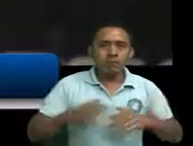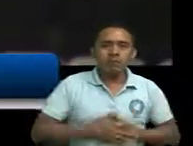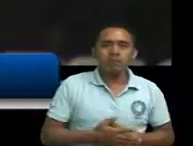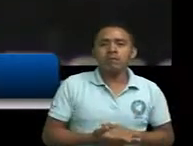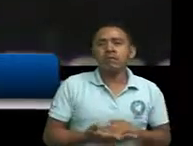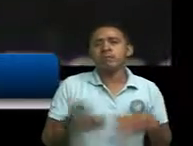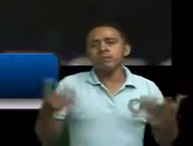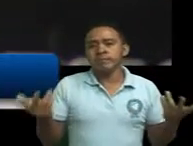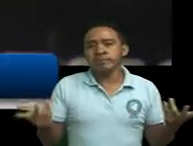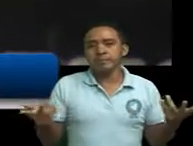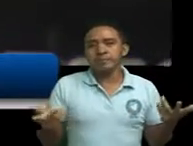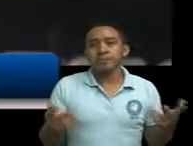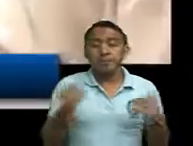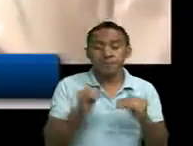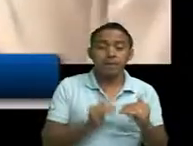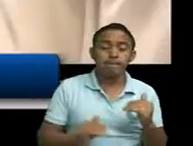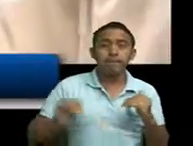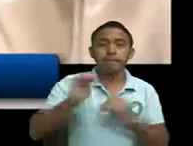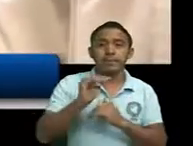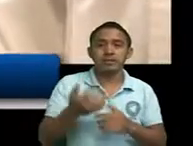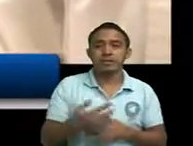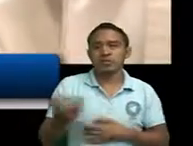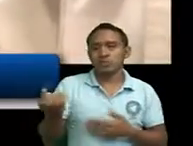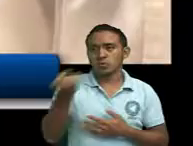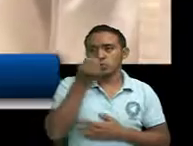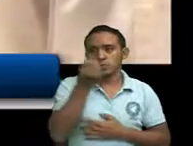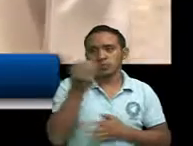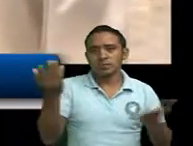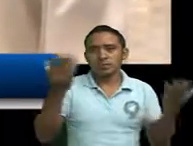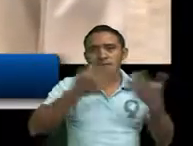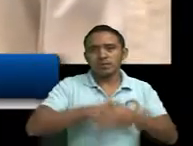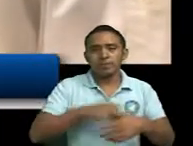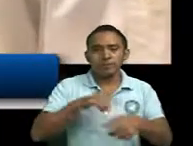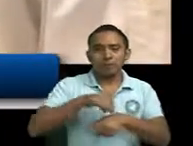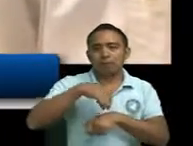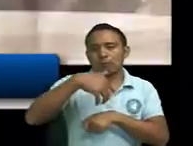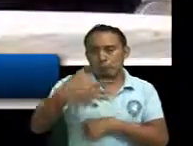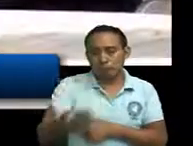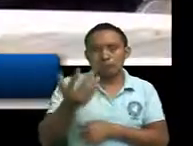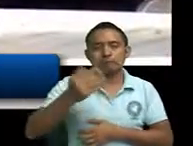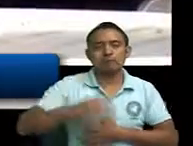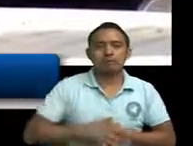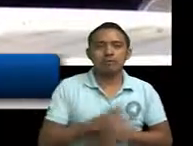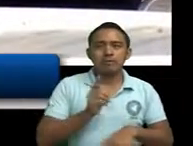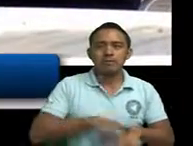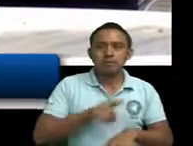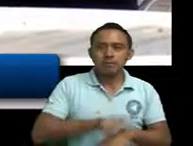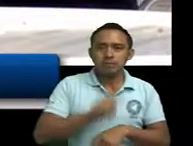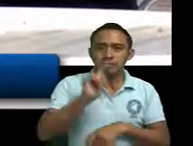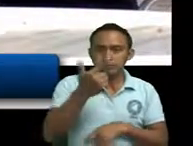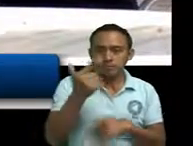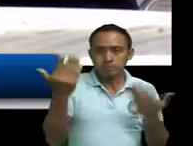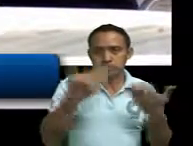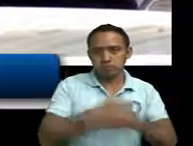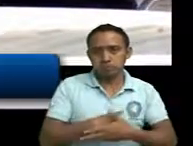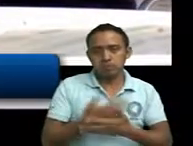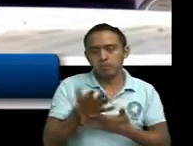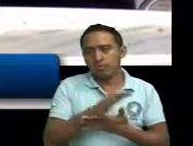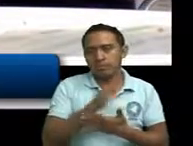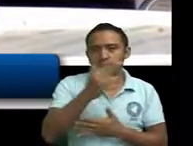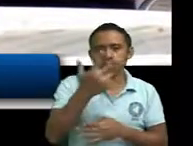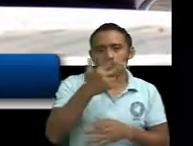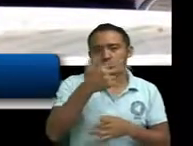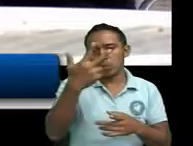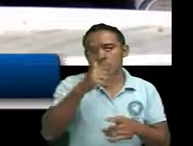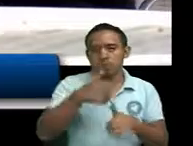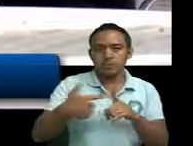más aumenta si llega a comer de noche, llega tarde, por ejemplo, 7 de la noche, llega a comer tipo